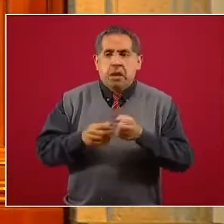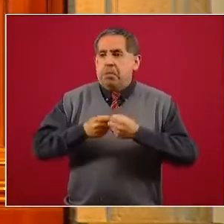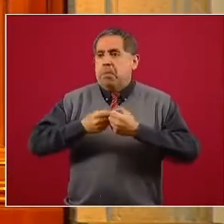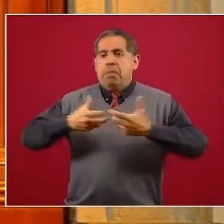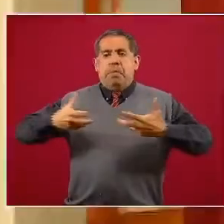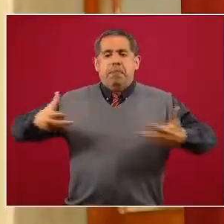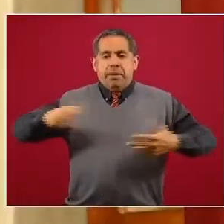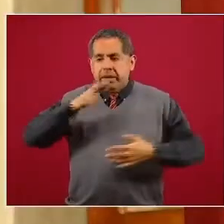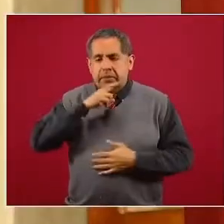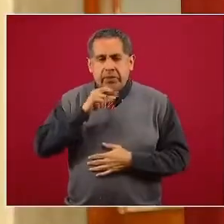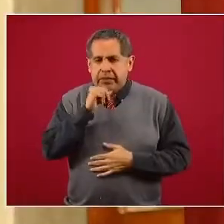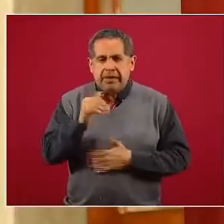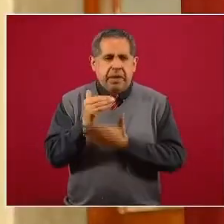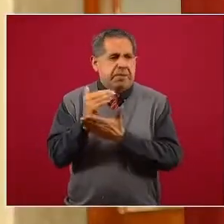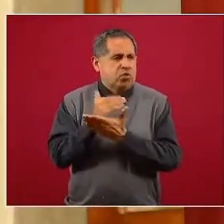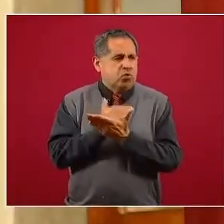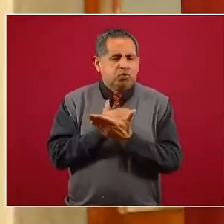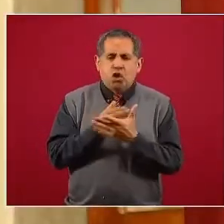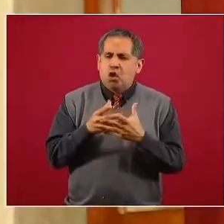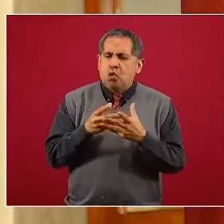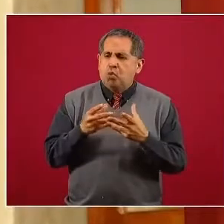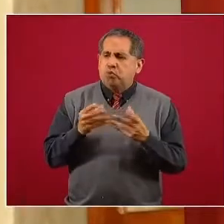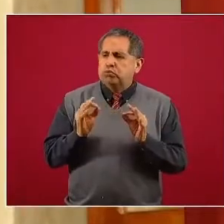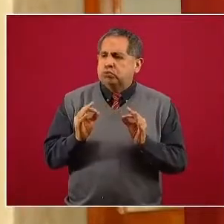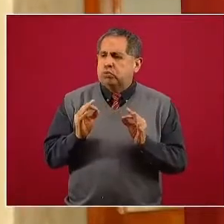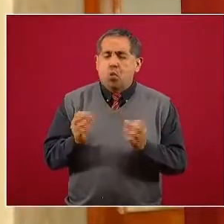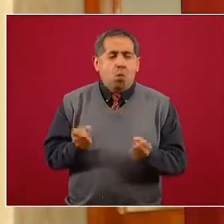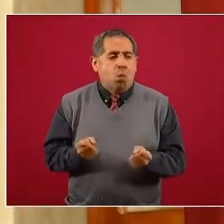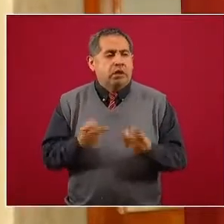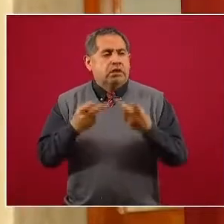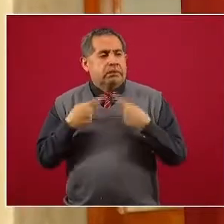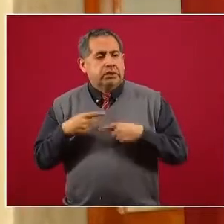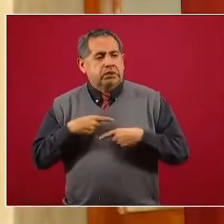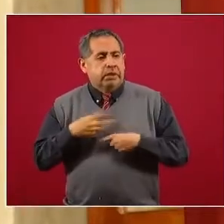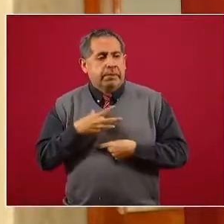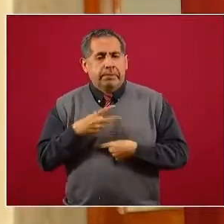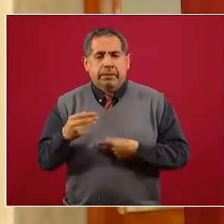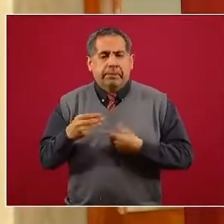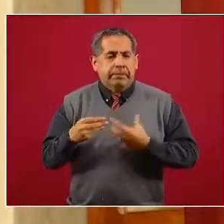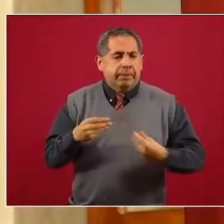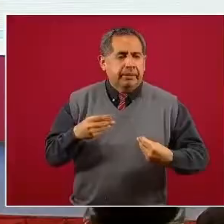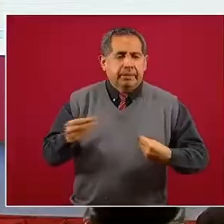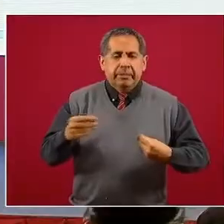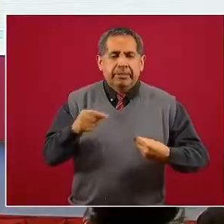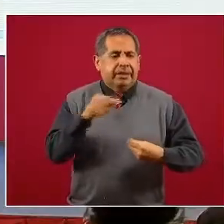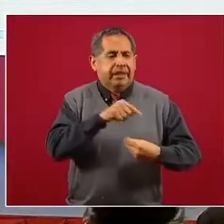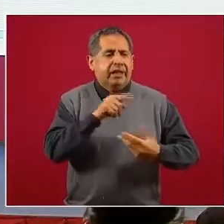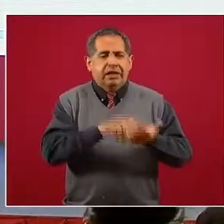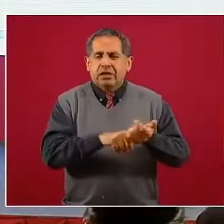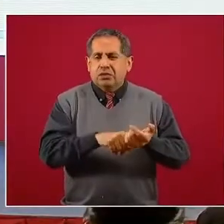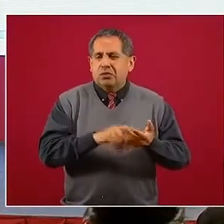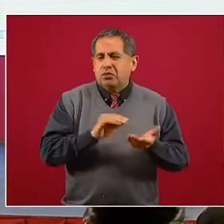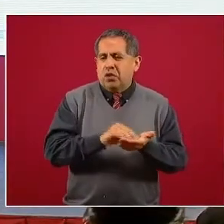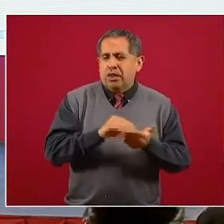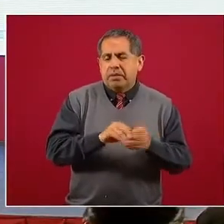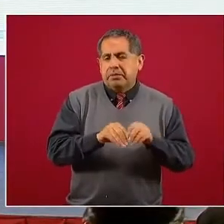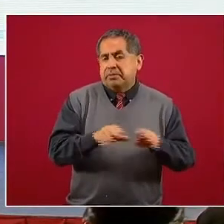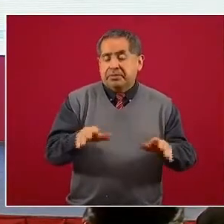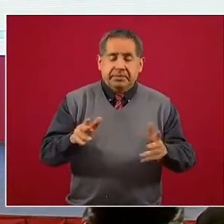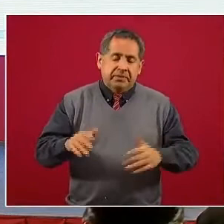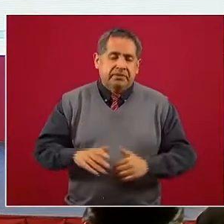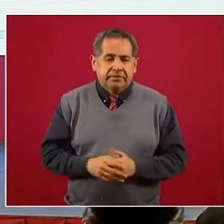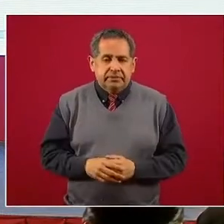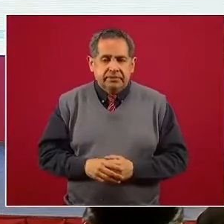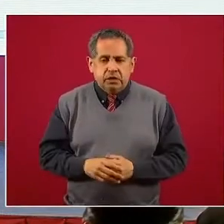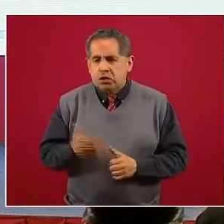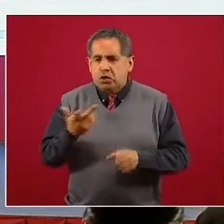epidemia, porque justo representa cuál es el porcentaje de personas que son el componente activo de la misma. Veamos la